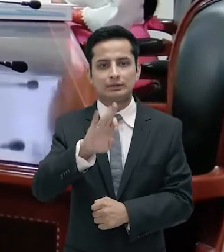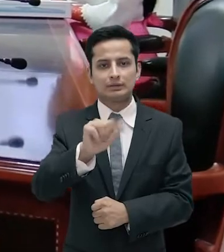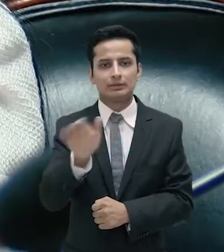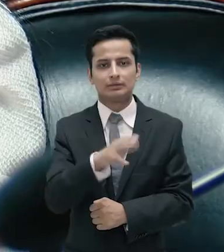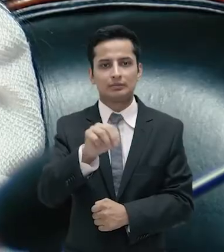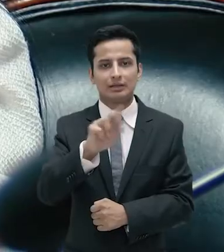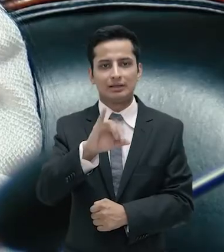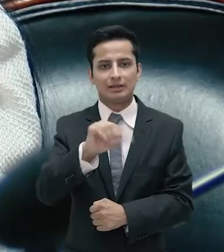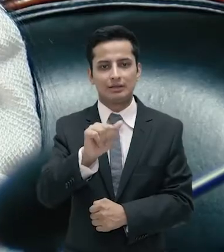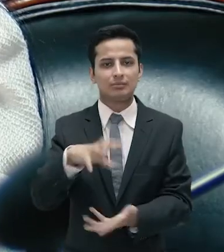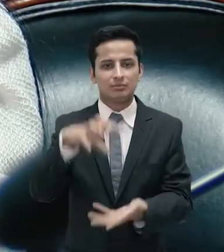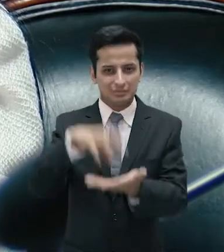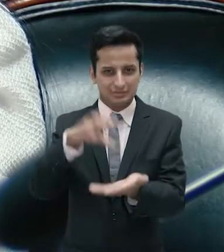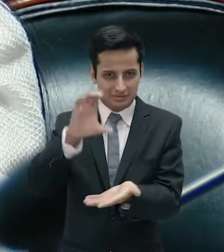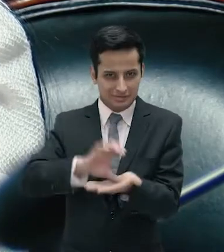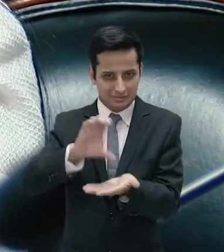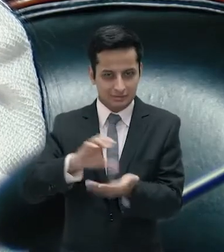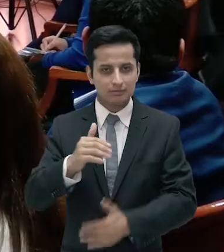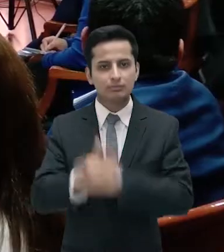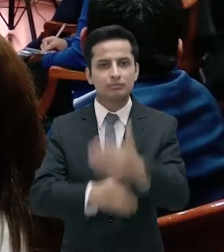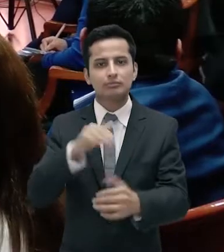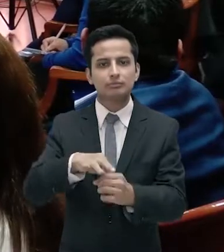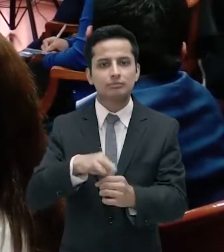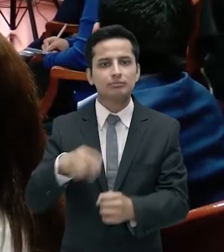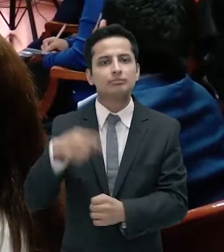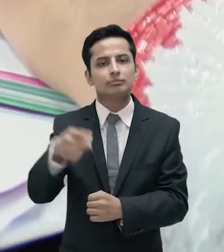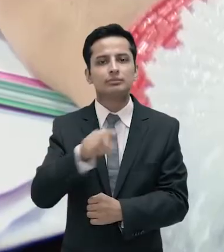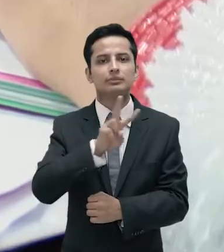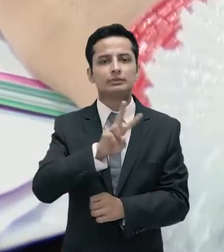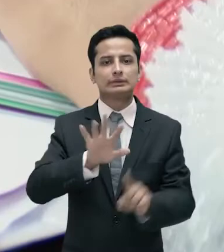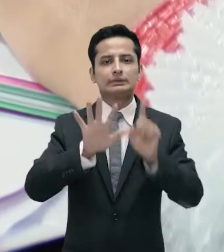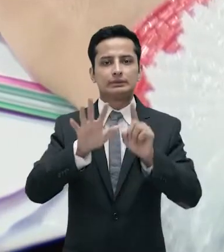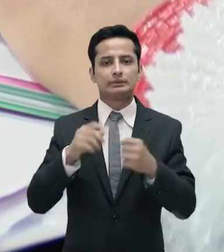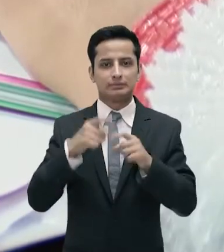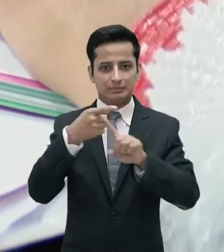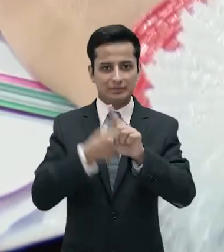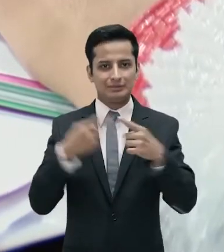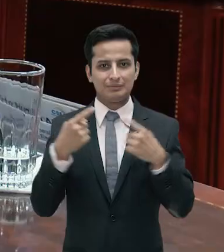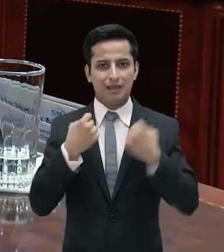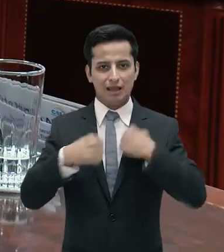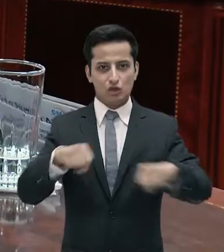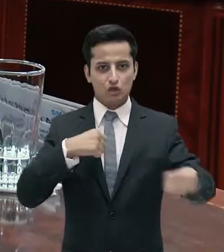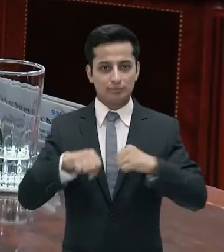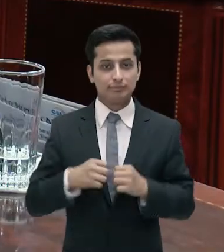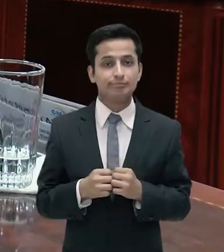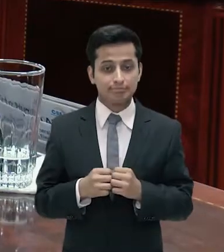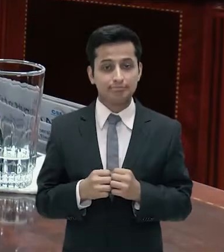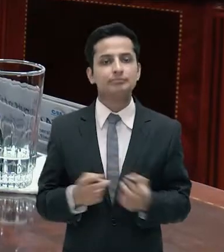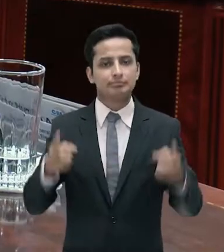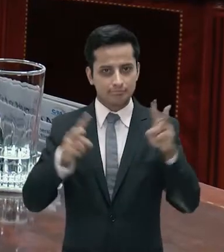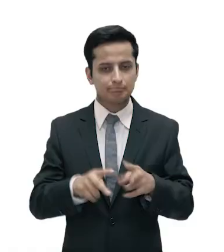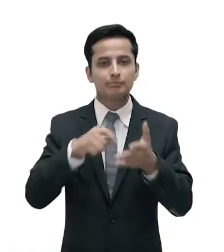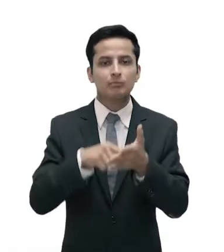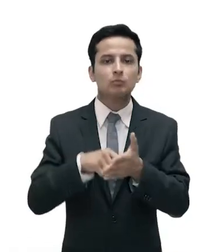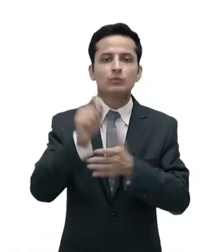14, del Cantón El Carmen de la provincia de Manabí, para el proceso electoral del próximo 26 de mayo. En otro punto del orden del